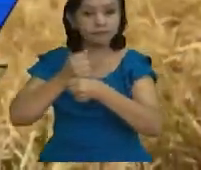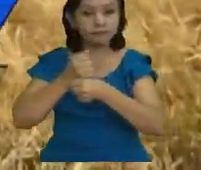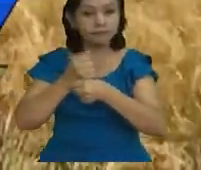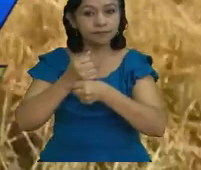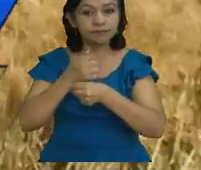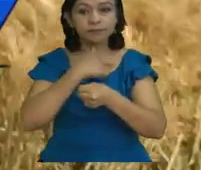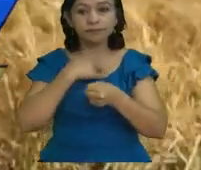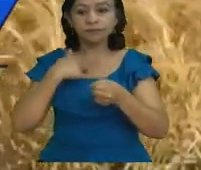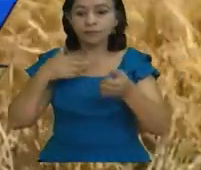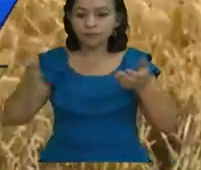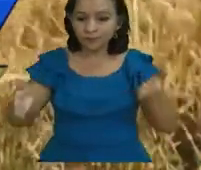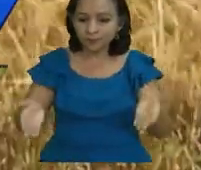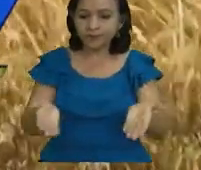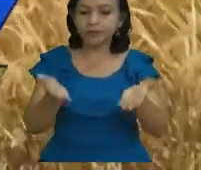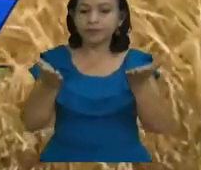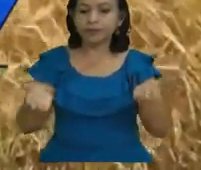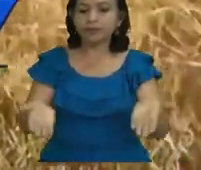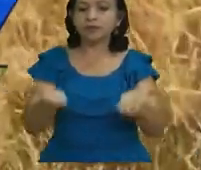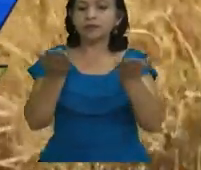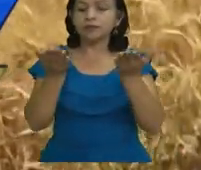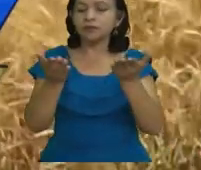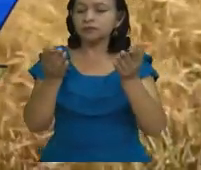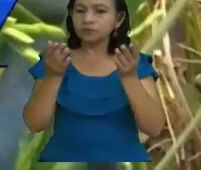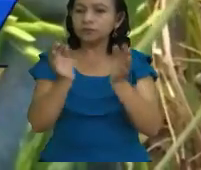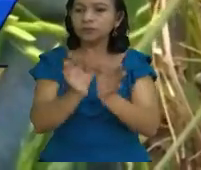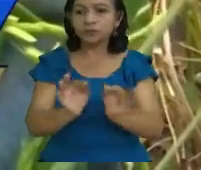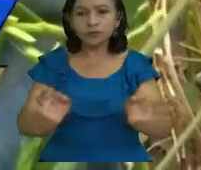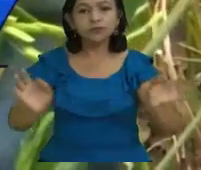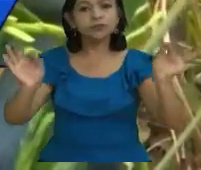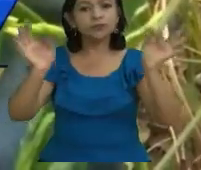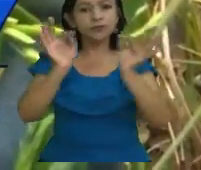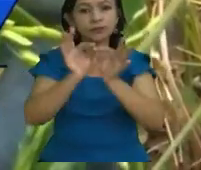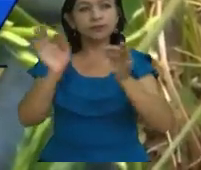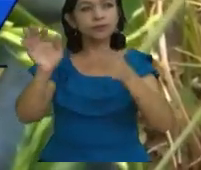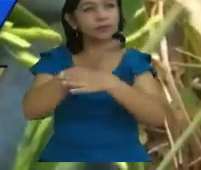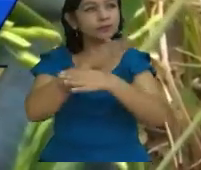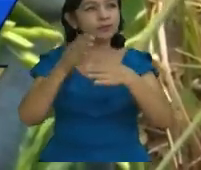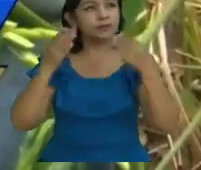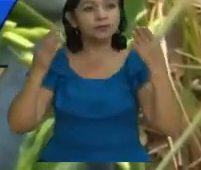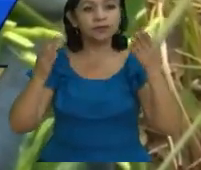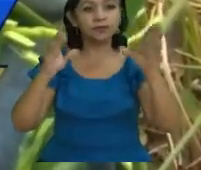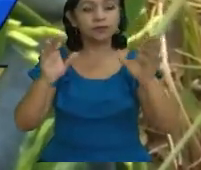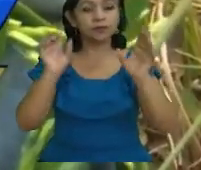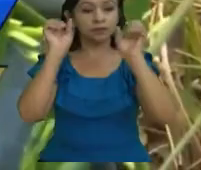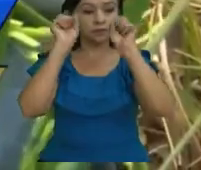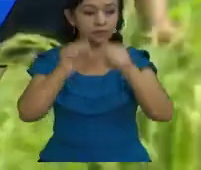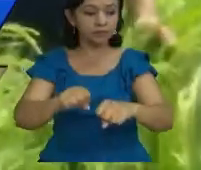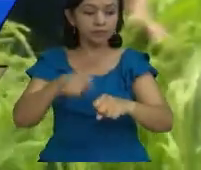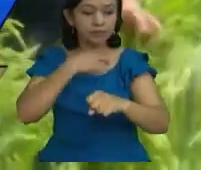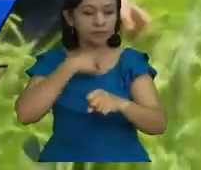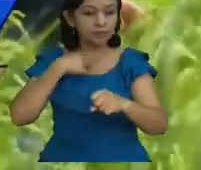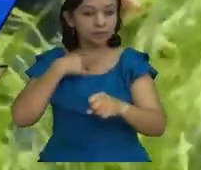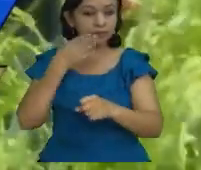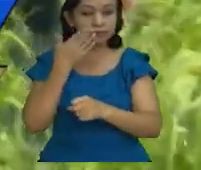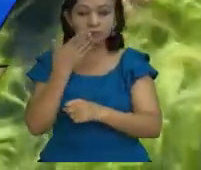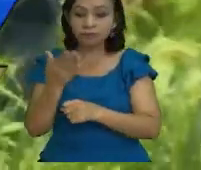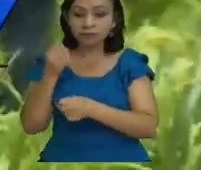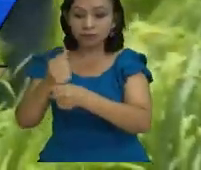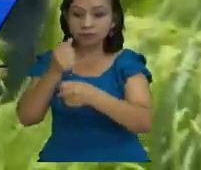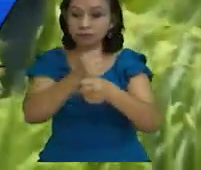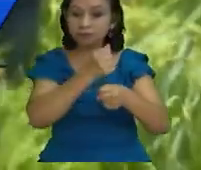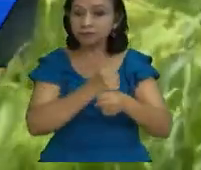ha sido un empuje muy arduo para que estos procesos de investigación y para que los centros y para que hayan condiciones de trabajo.